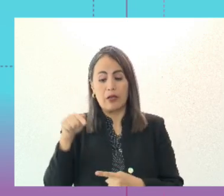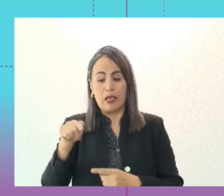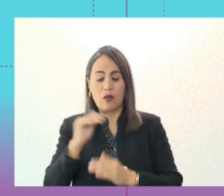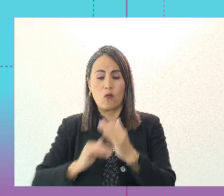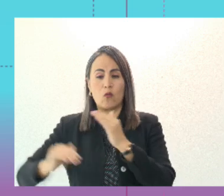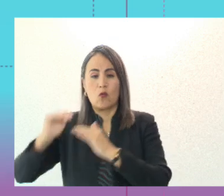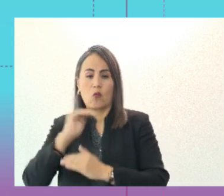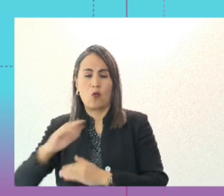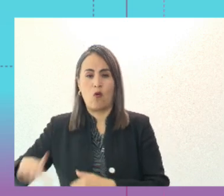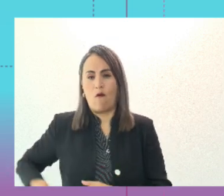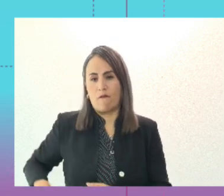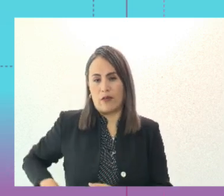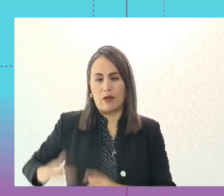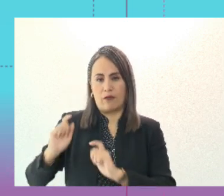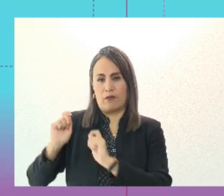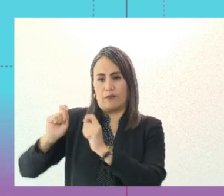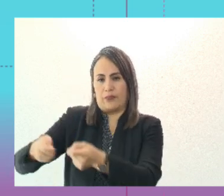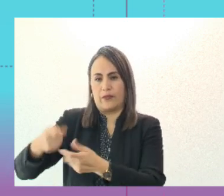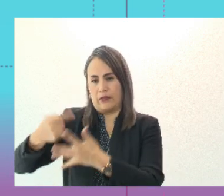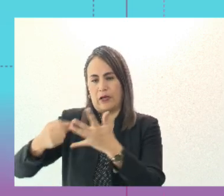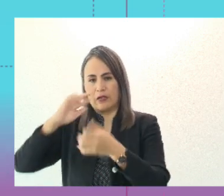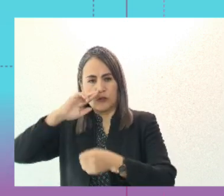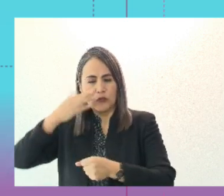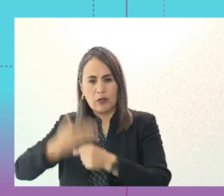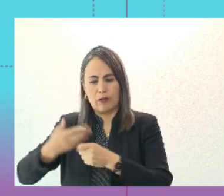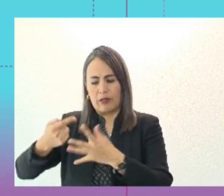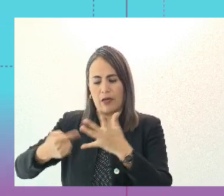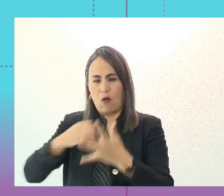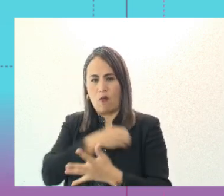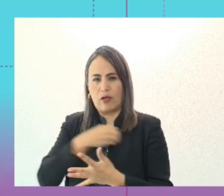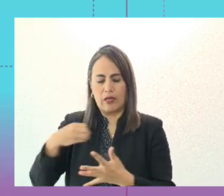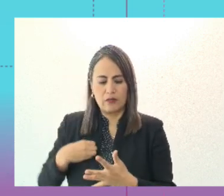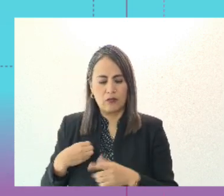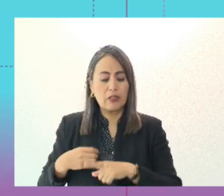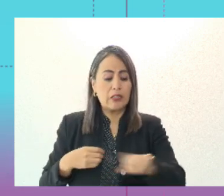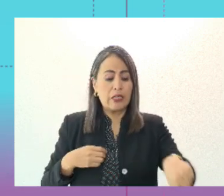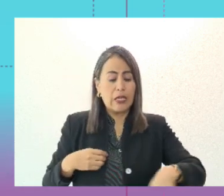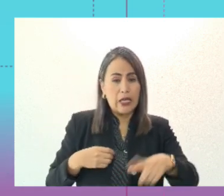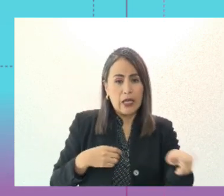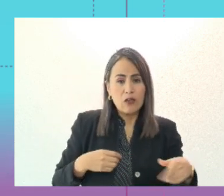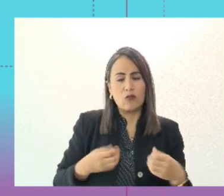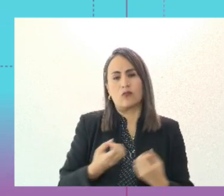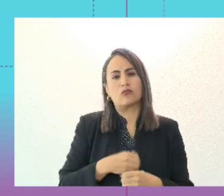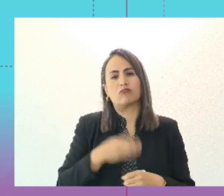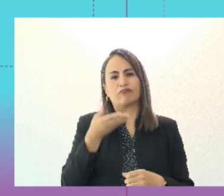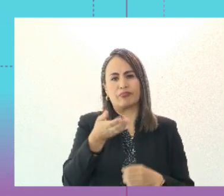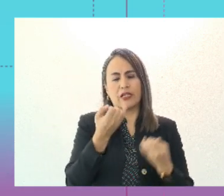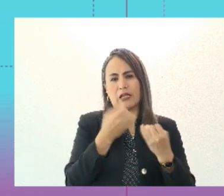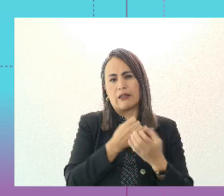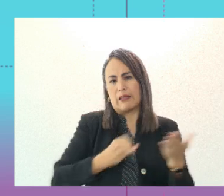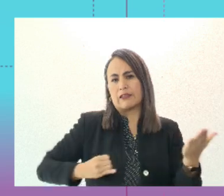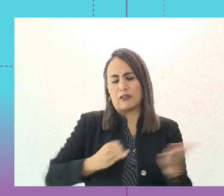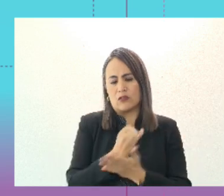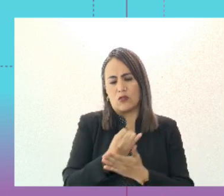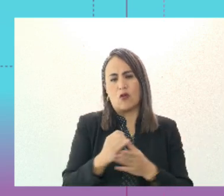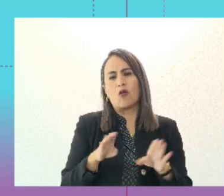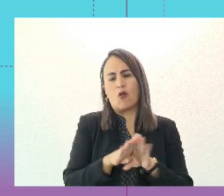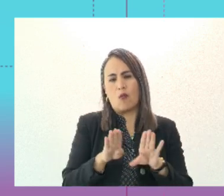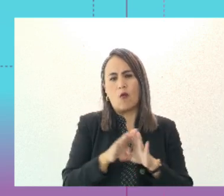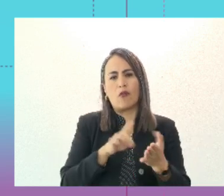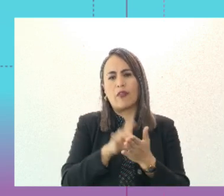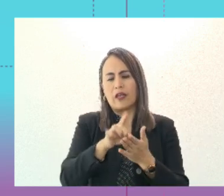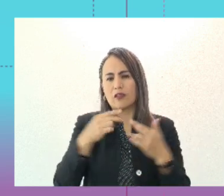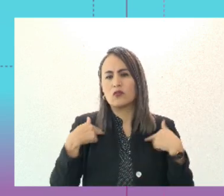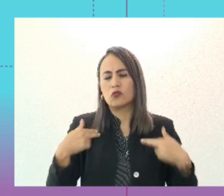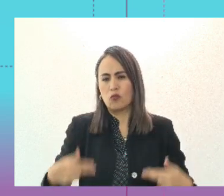la soberanía a través de atribuciones, facultades y funciones, y quienes ejercen la soberanía a través de los derechos humanos. Este es el contexto